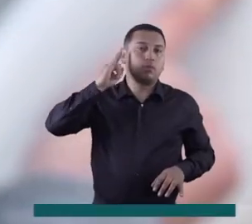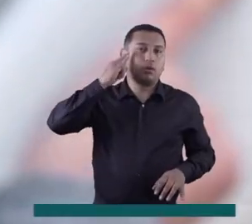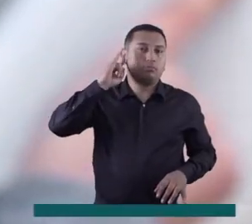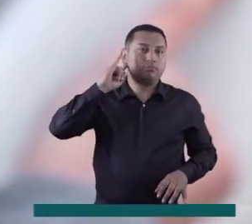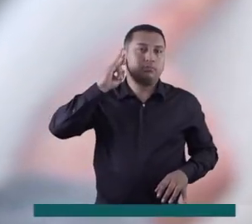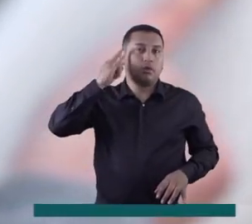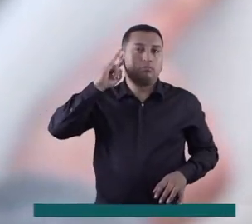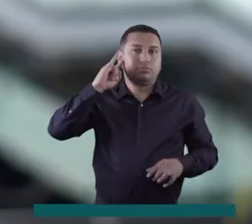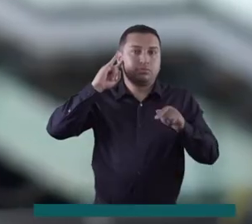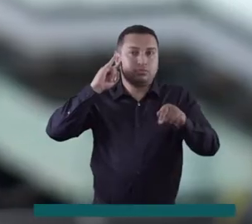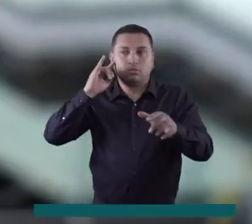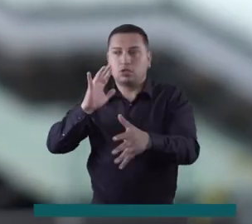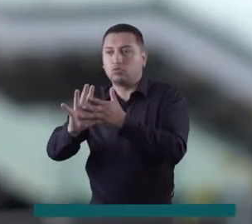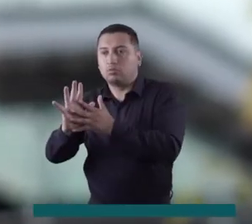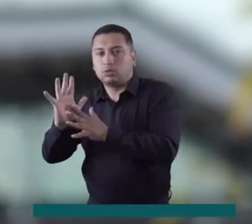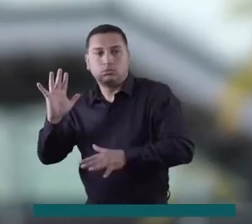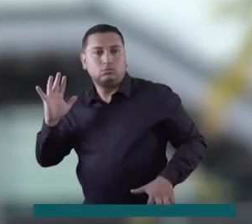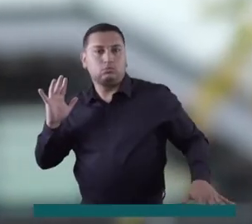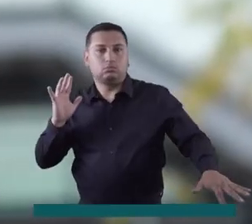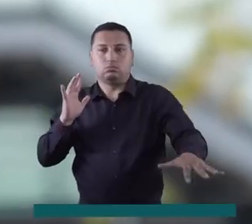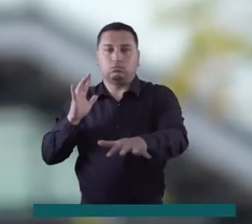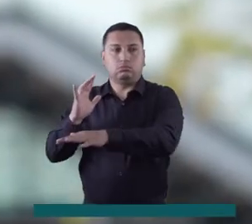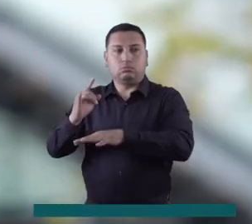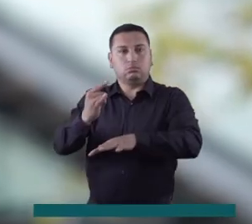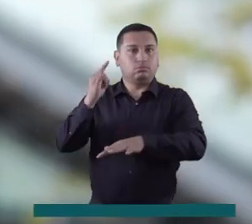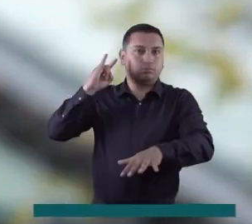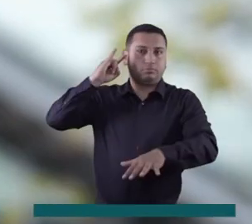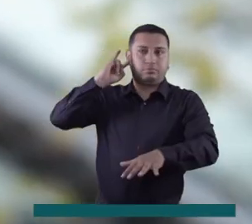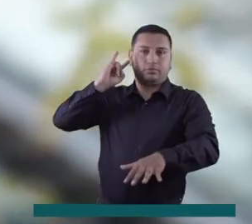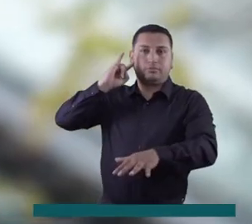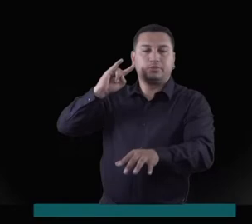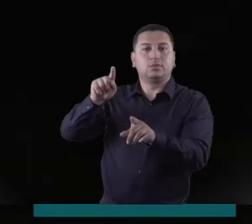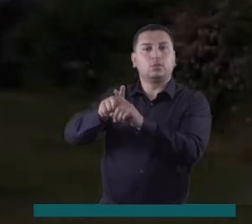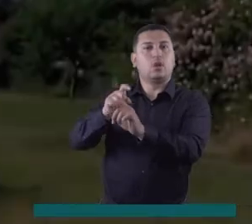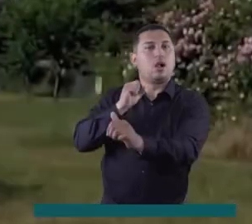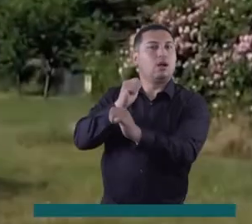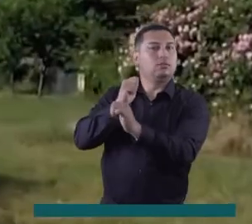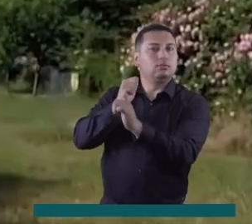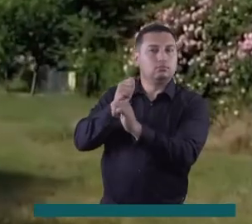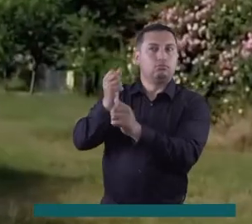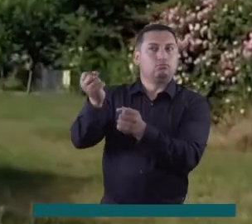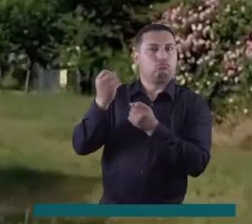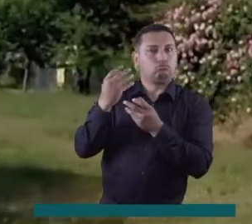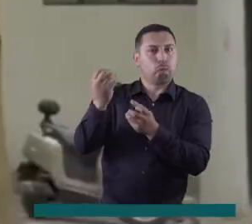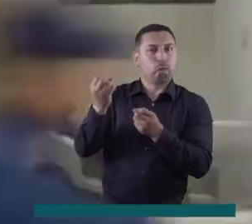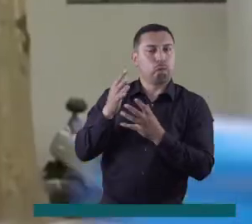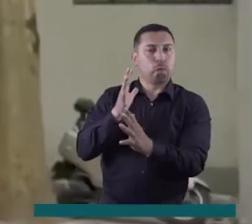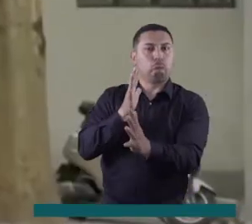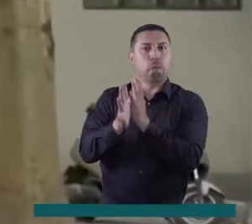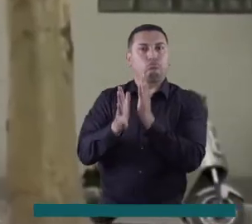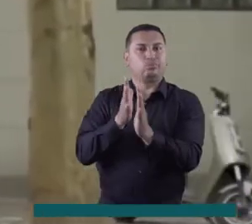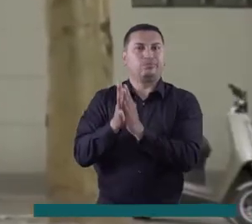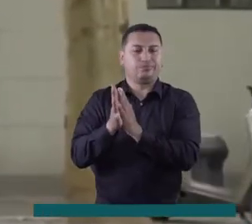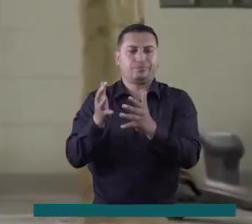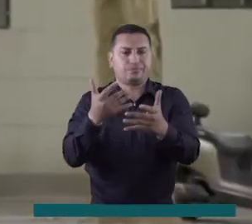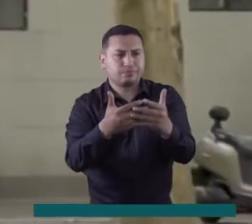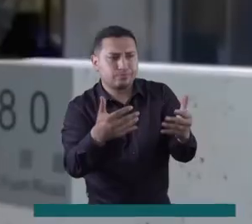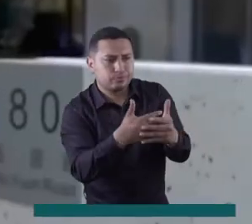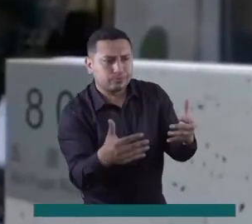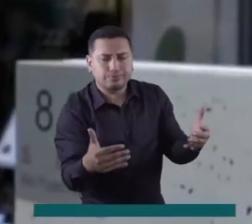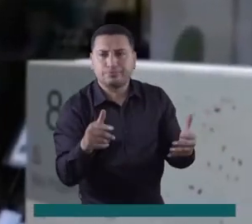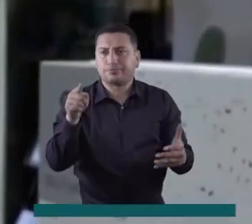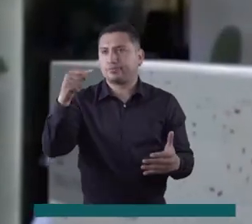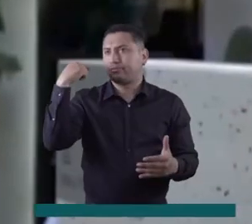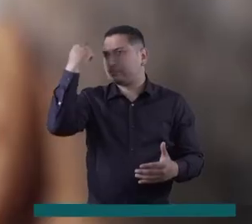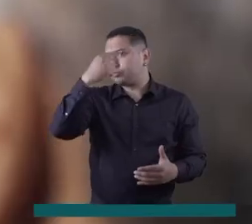de audio toda la información que esté alrededor de él. Es decir, que va a ser un asistente para el usuario, brindándole toda la